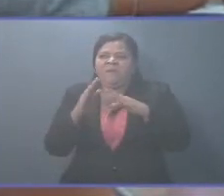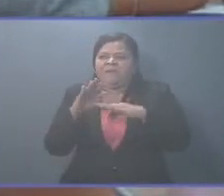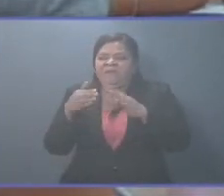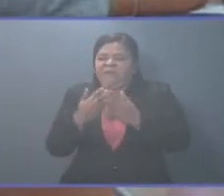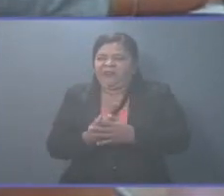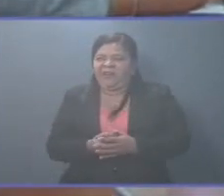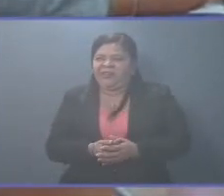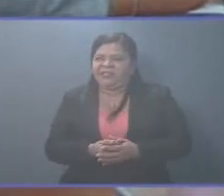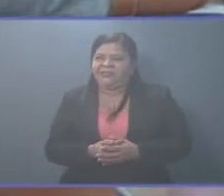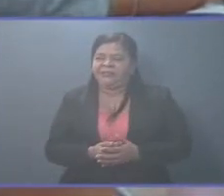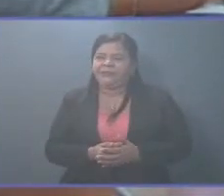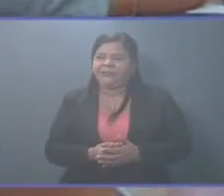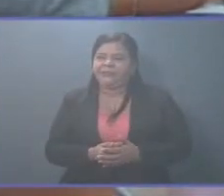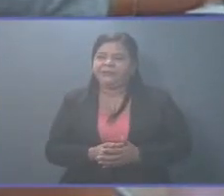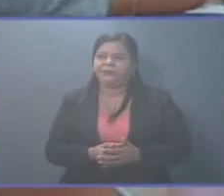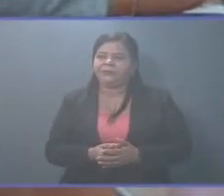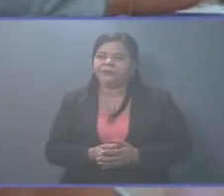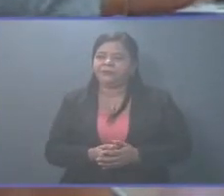MinSal.